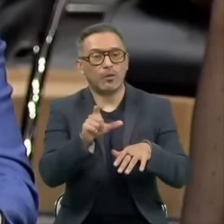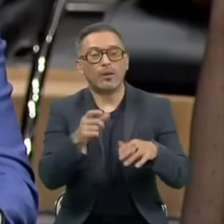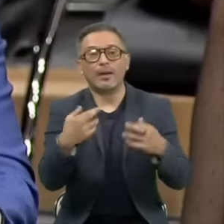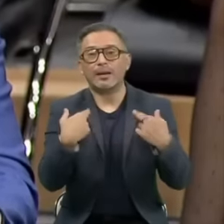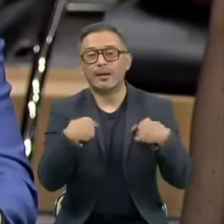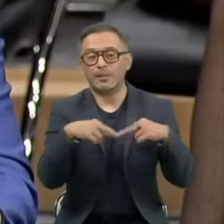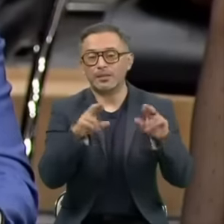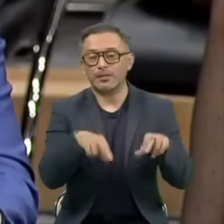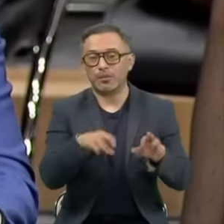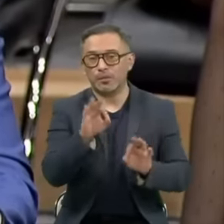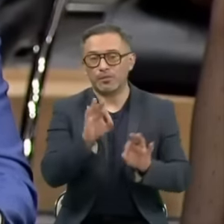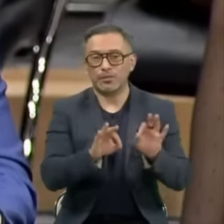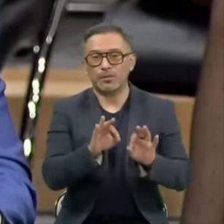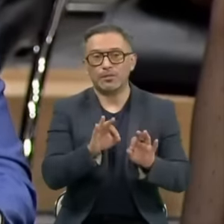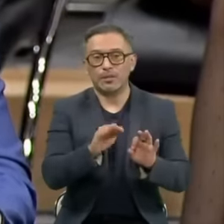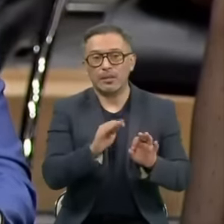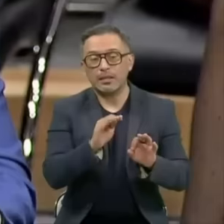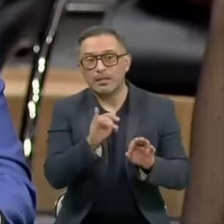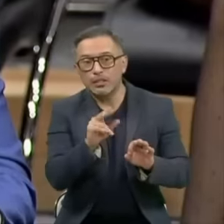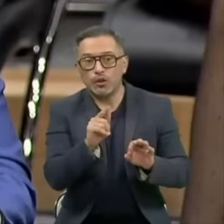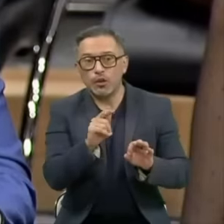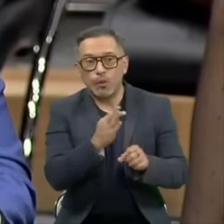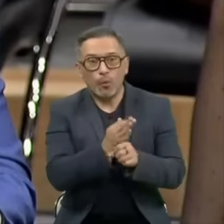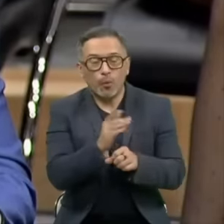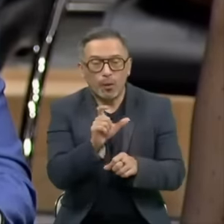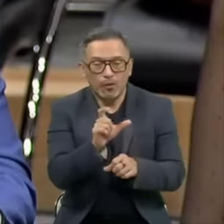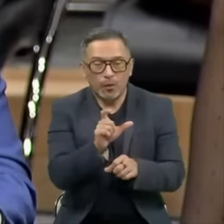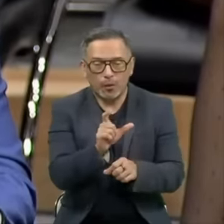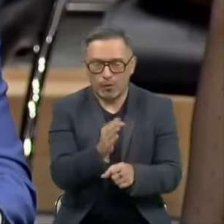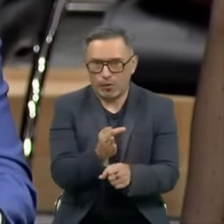proporcional, o sea, sé lo que sigue.